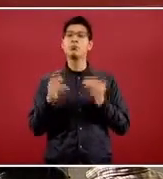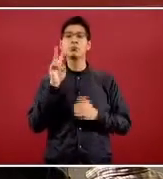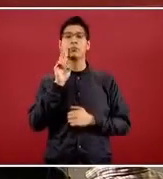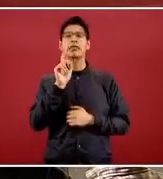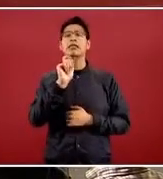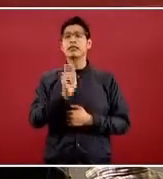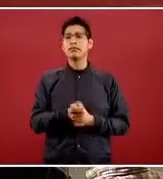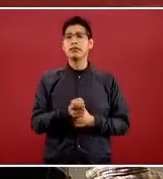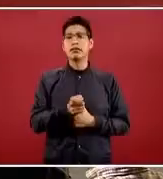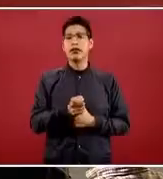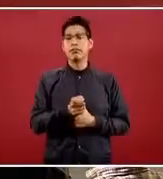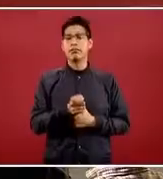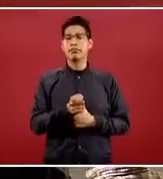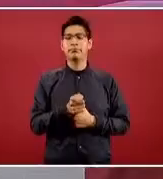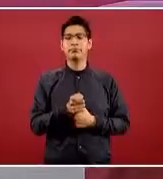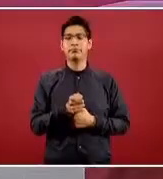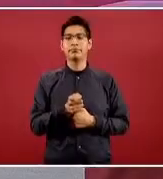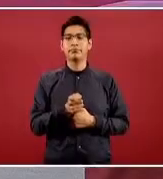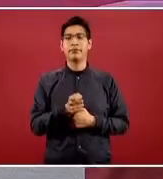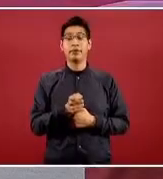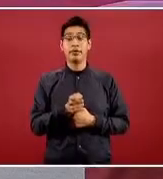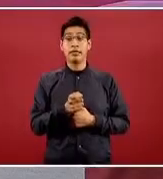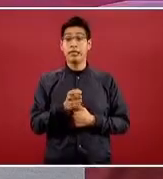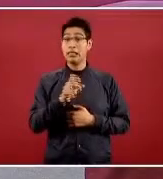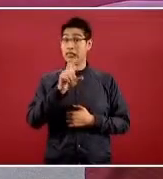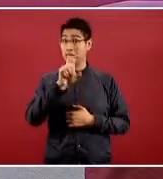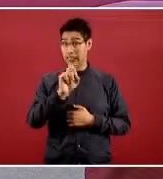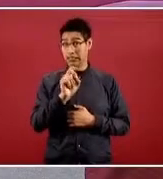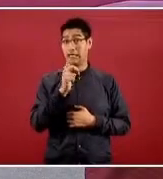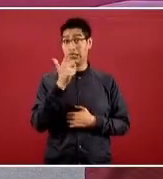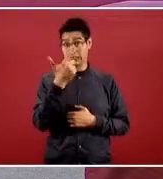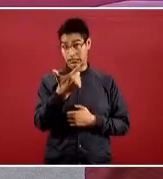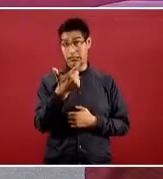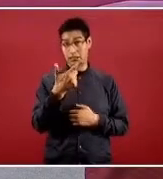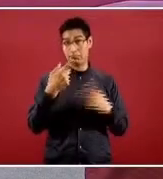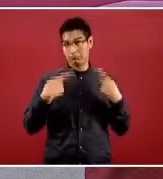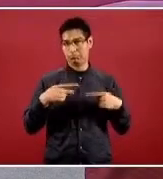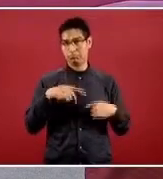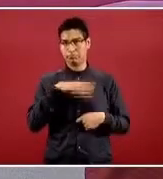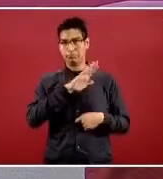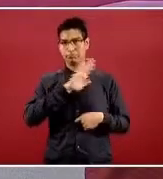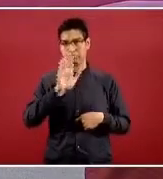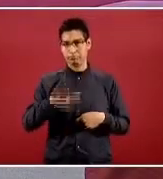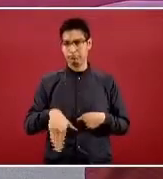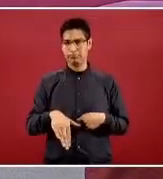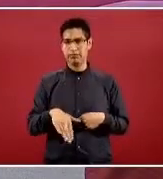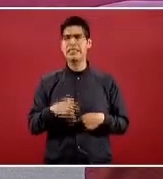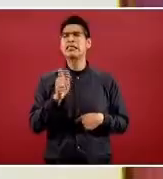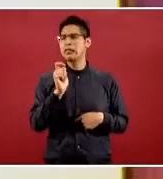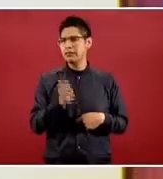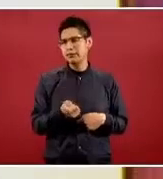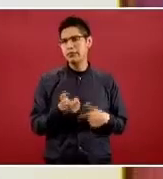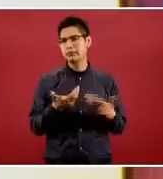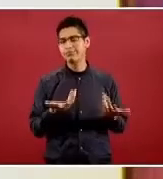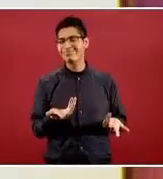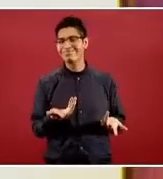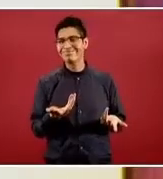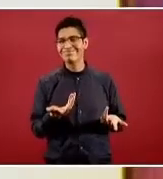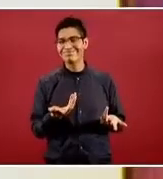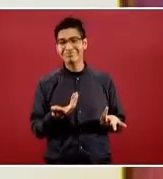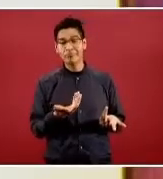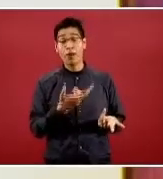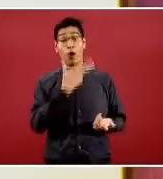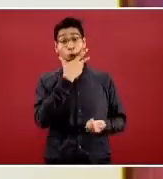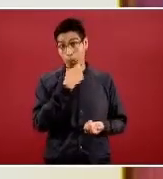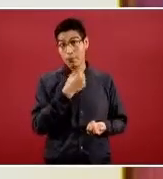distribución enfocada a las 37 defunciones que han ocurrido. Seguimos viendo un predominio del sexo